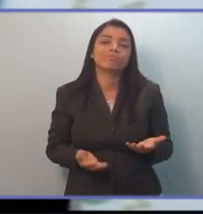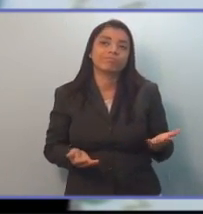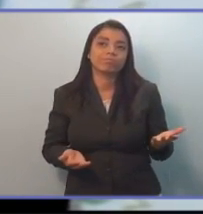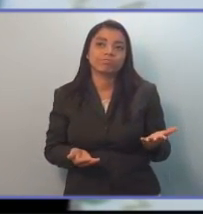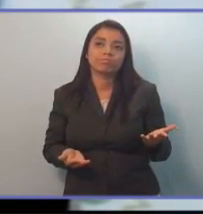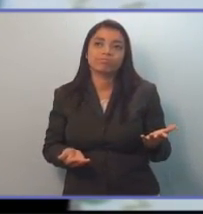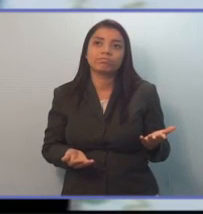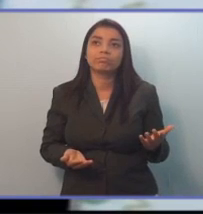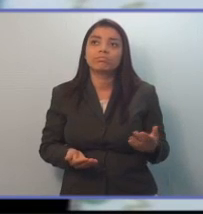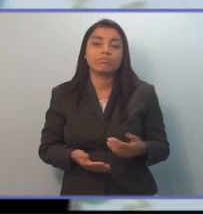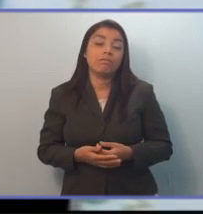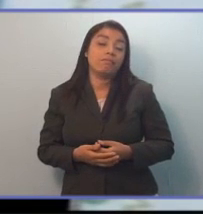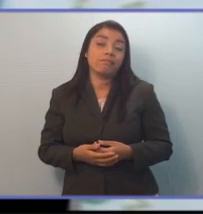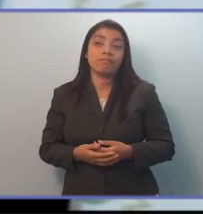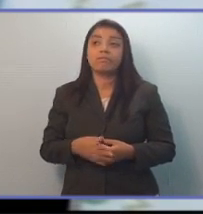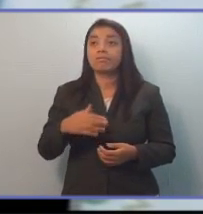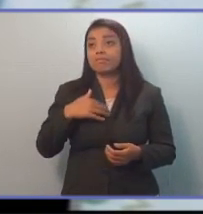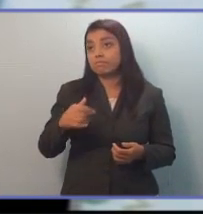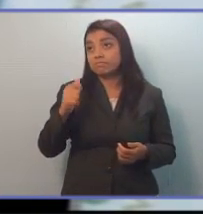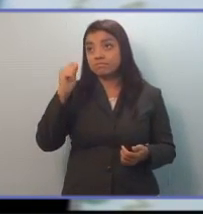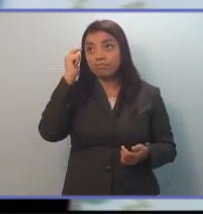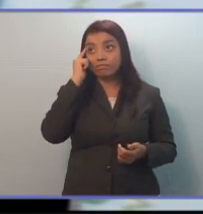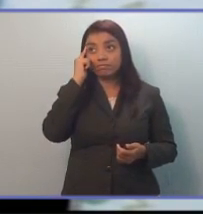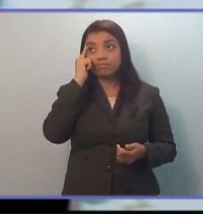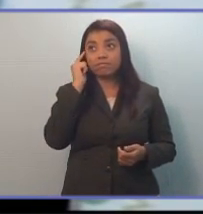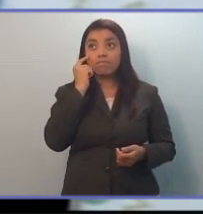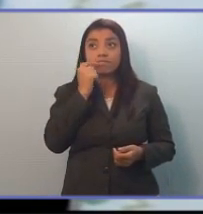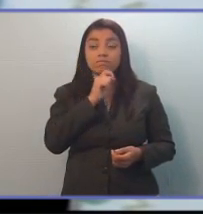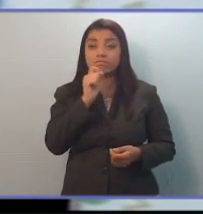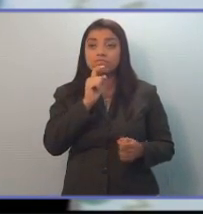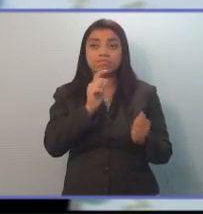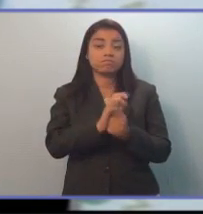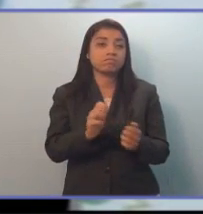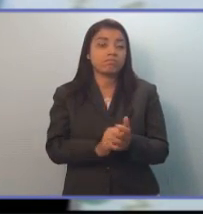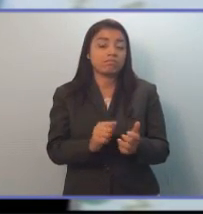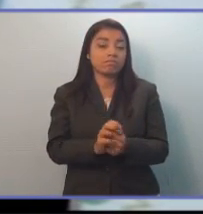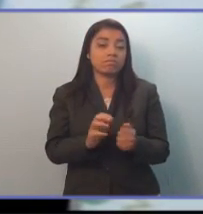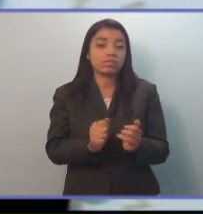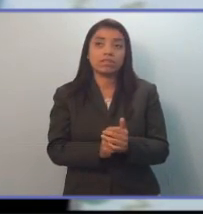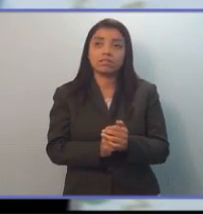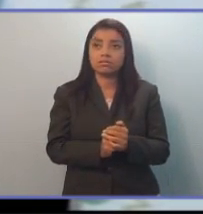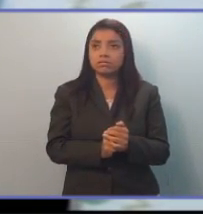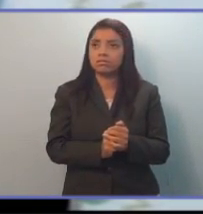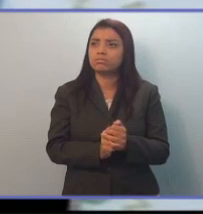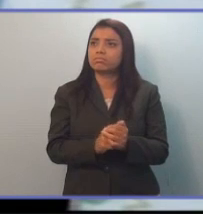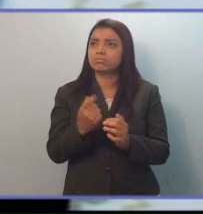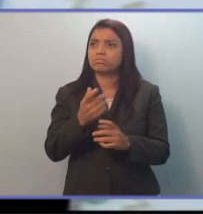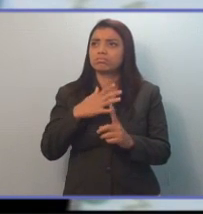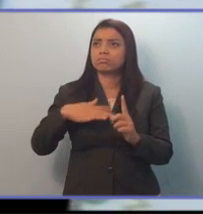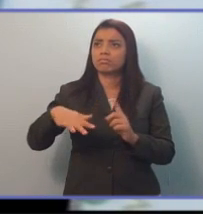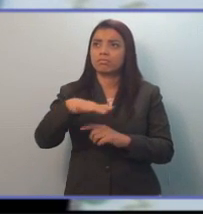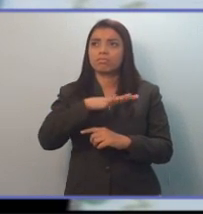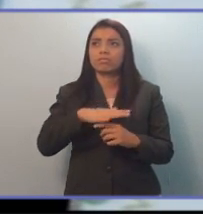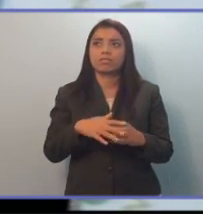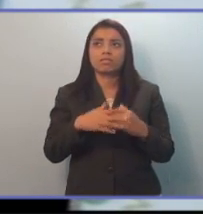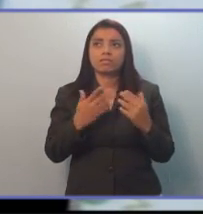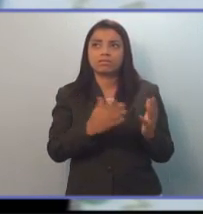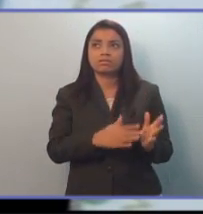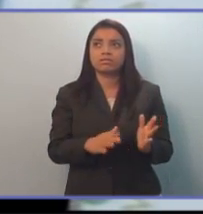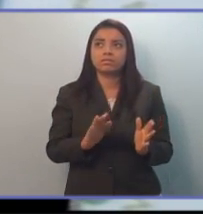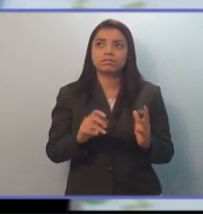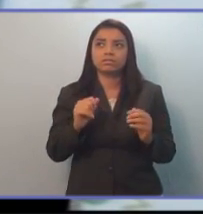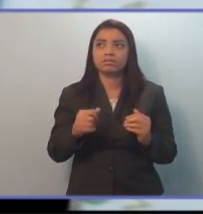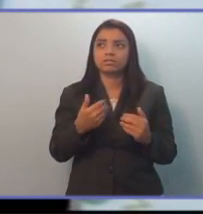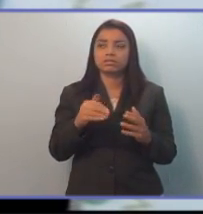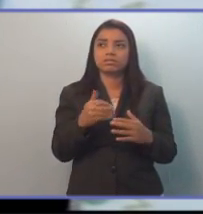Entonces, considero que no habría ninguna dificultad en que esas situaciones o esos casos que